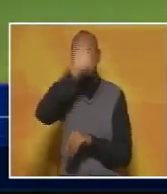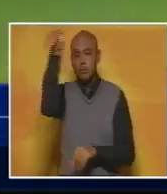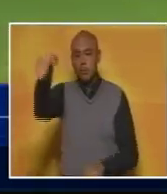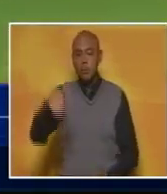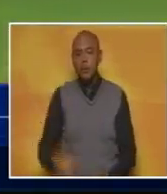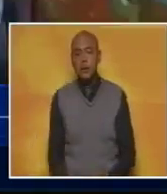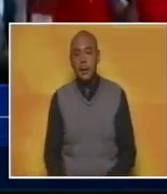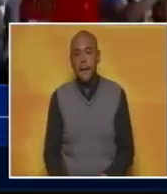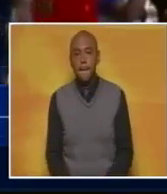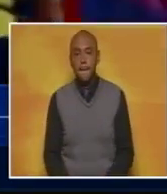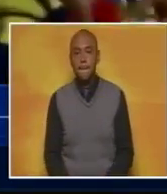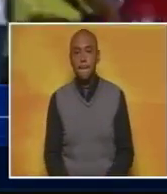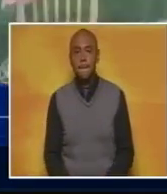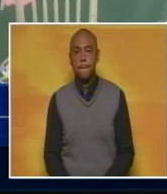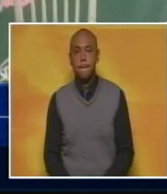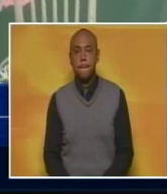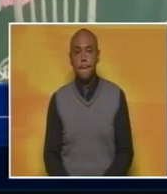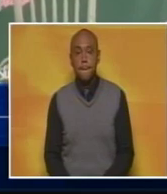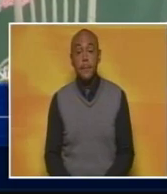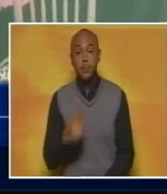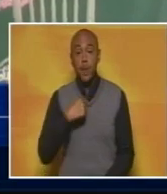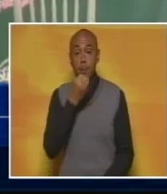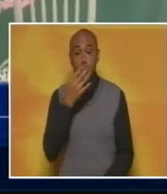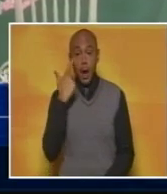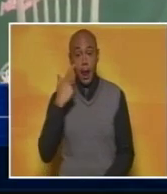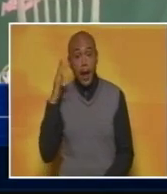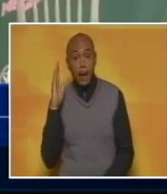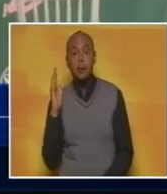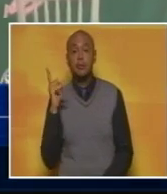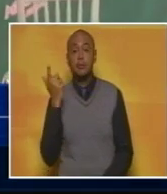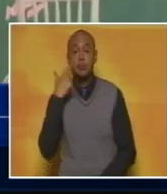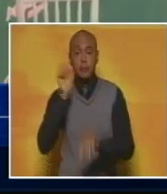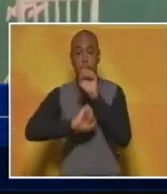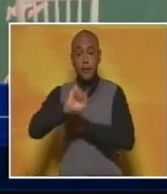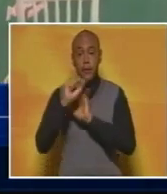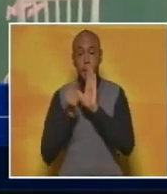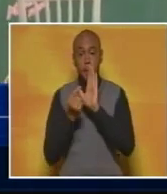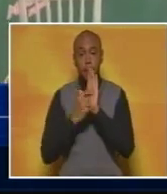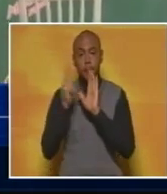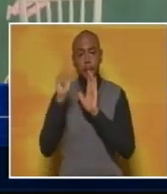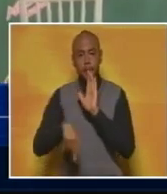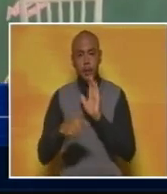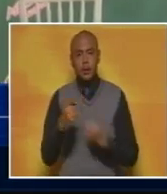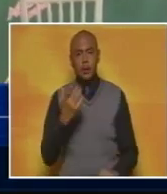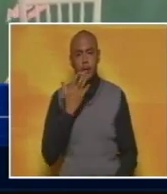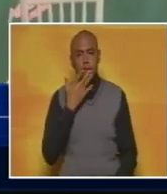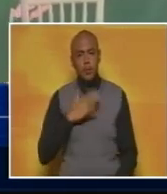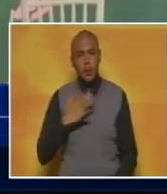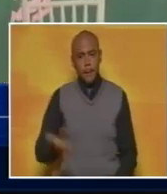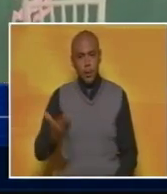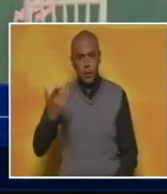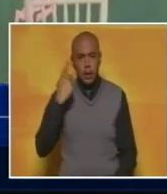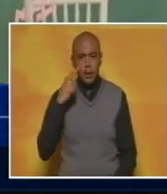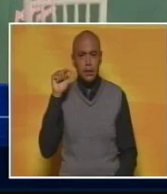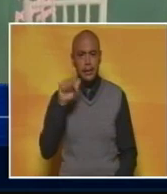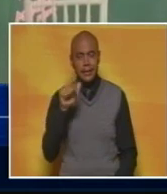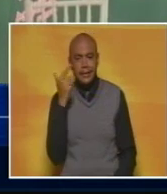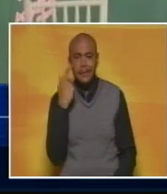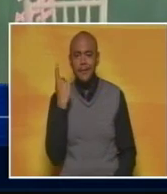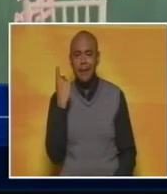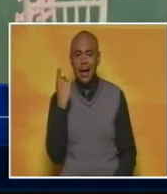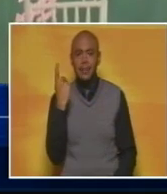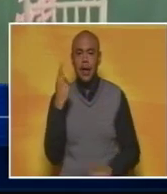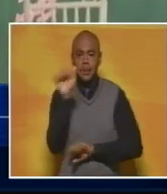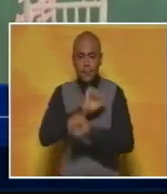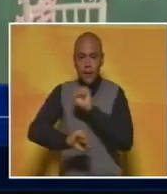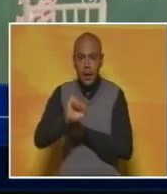anotadas. Tenemos una muy buena ofensiva. Muchas veces, en vez de quizás resaltar la falta de producción ofensiva en este caso,